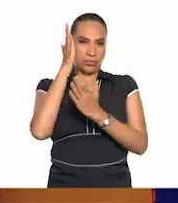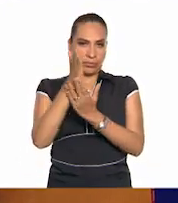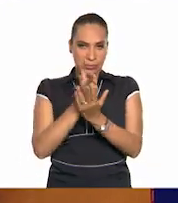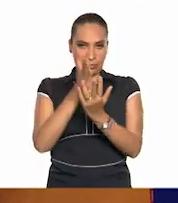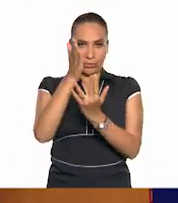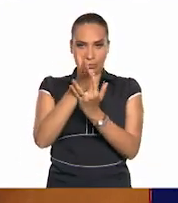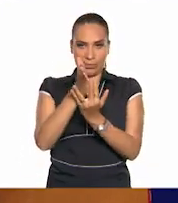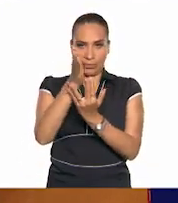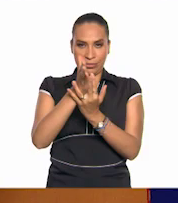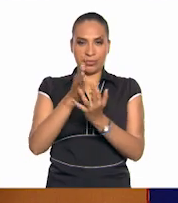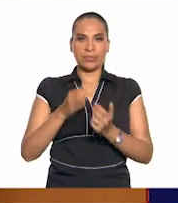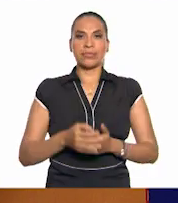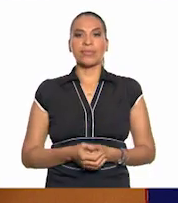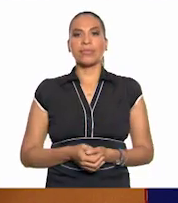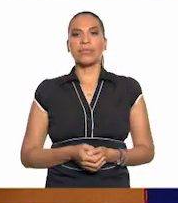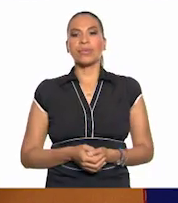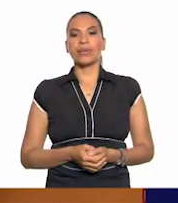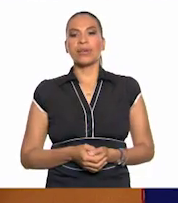Uh-huh.